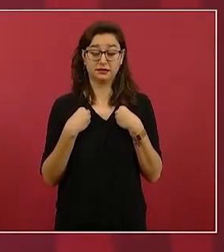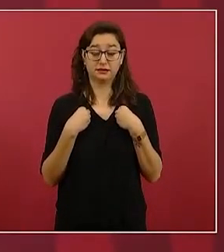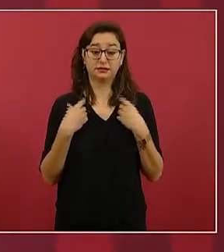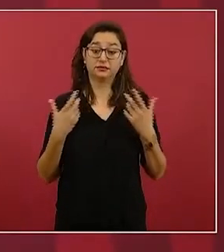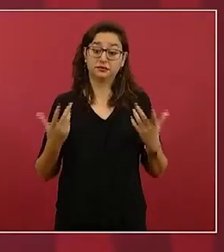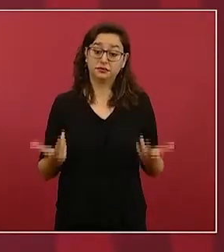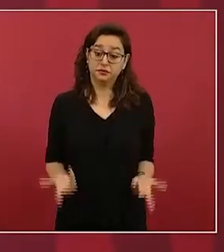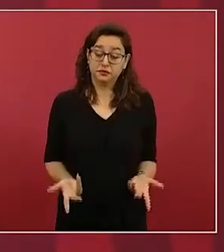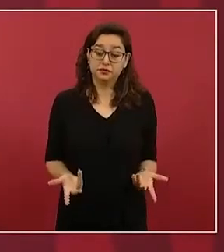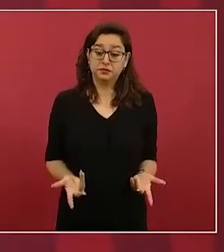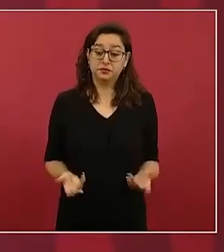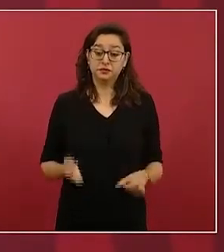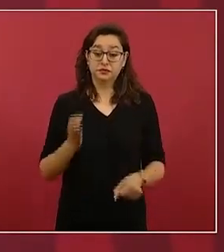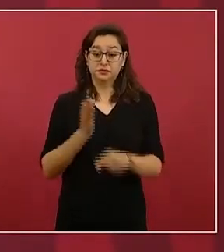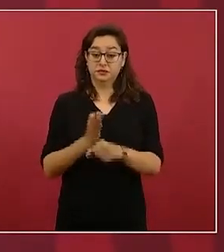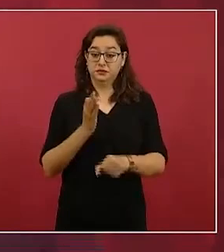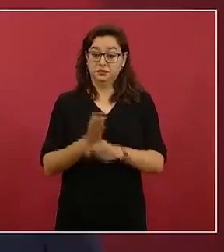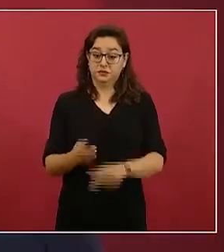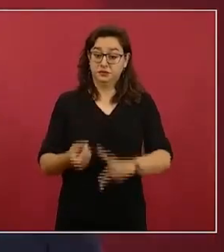esto está comenzando.